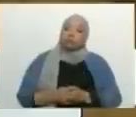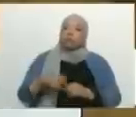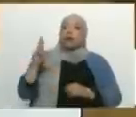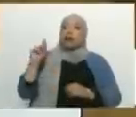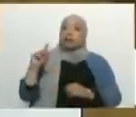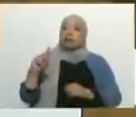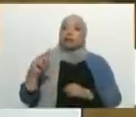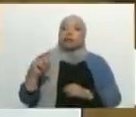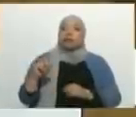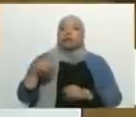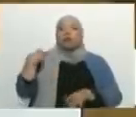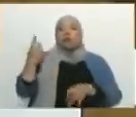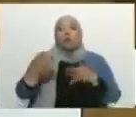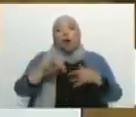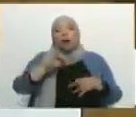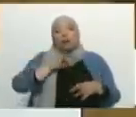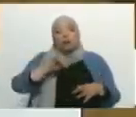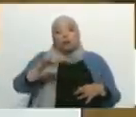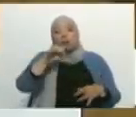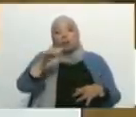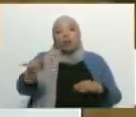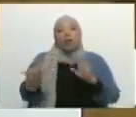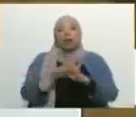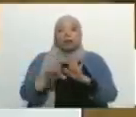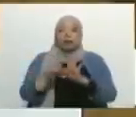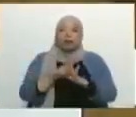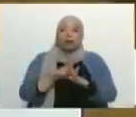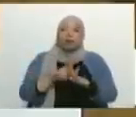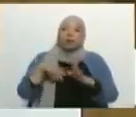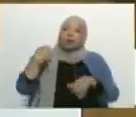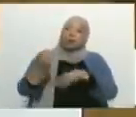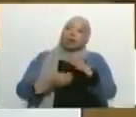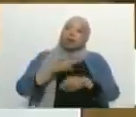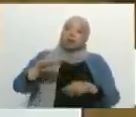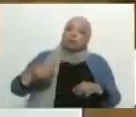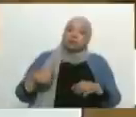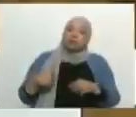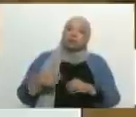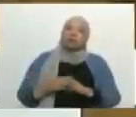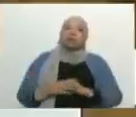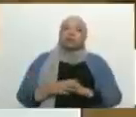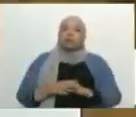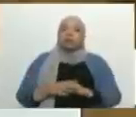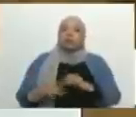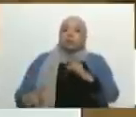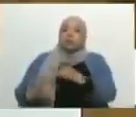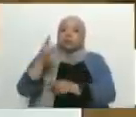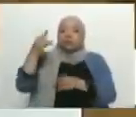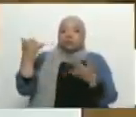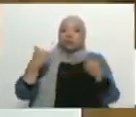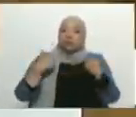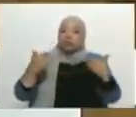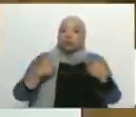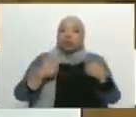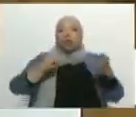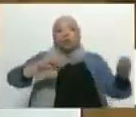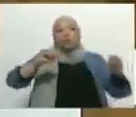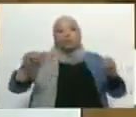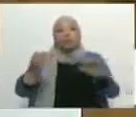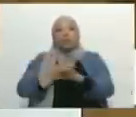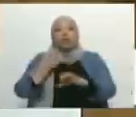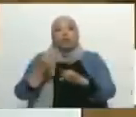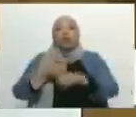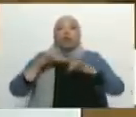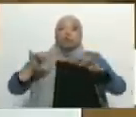segunda consideración tiene que ver que la ley se nos quedó corta. Faltan las sanciones solicitadas por la